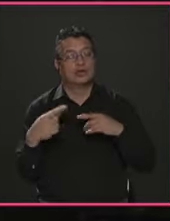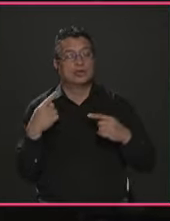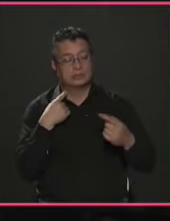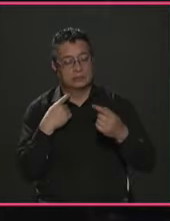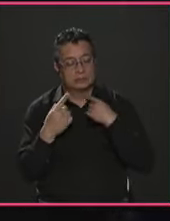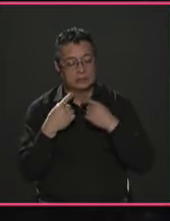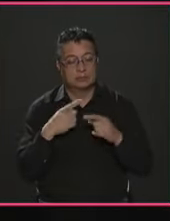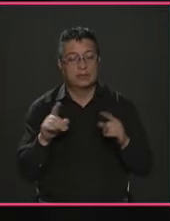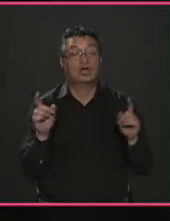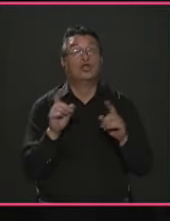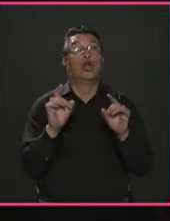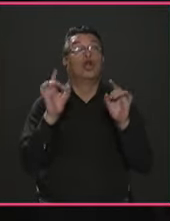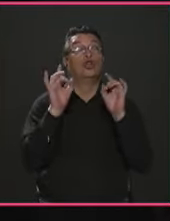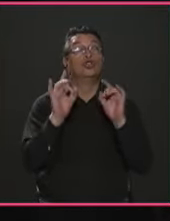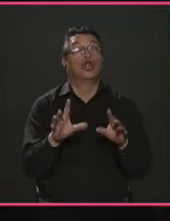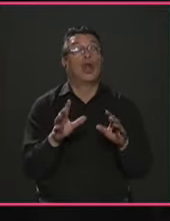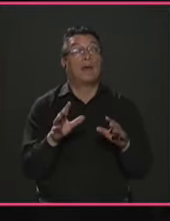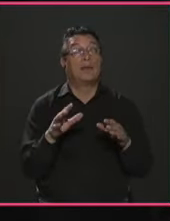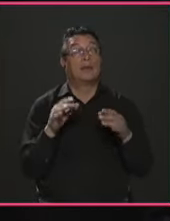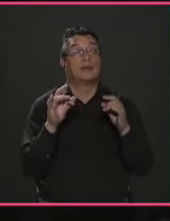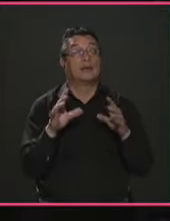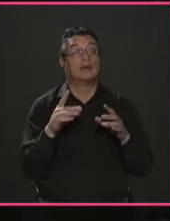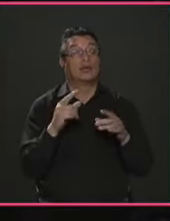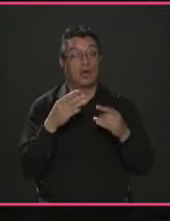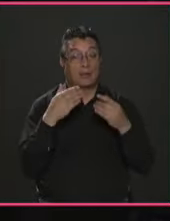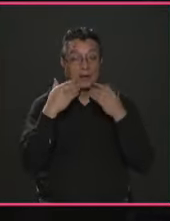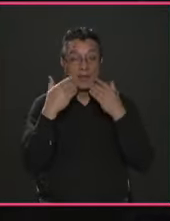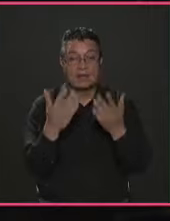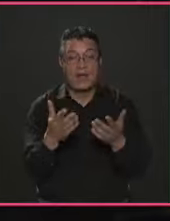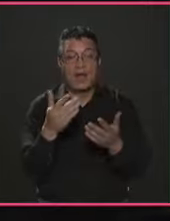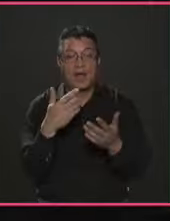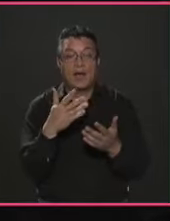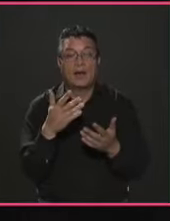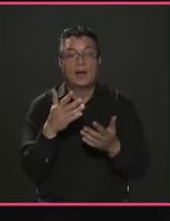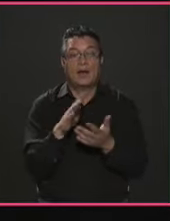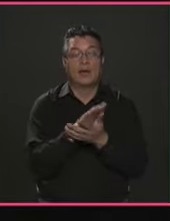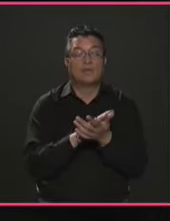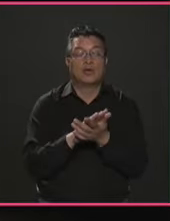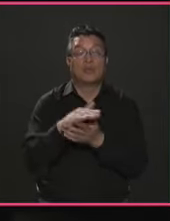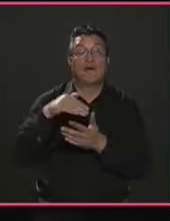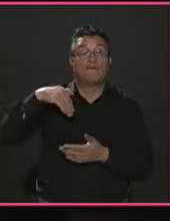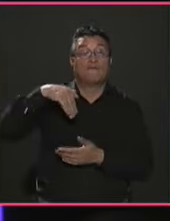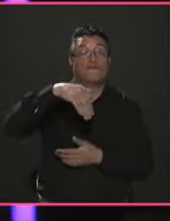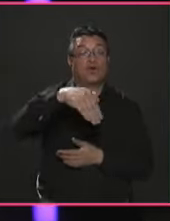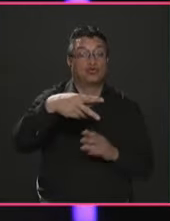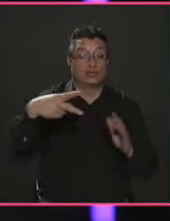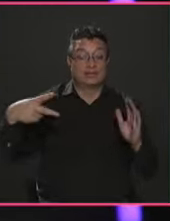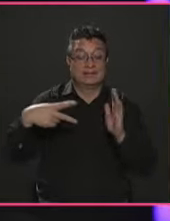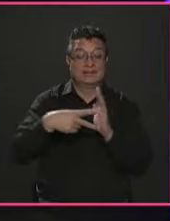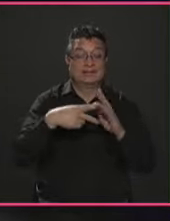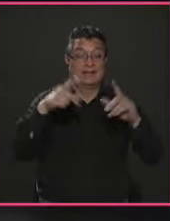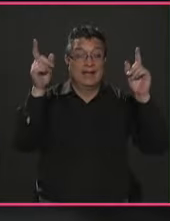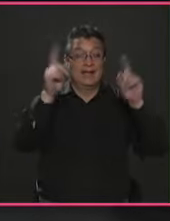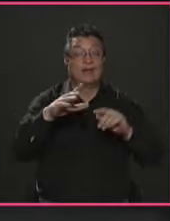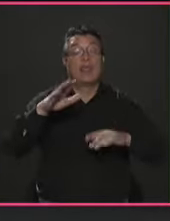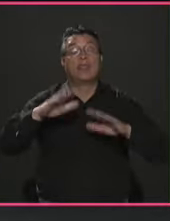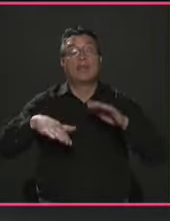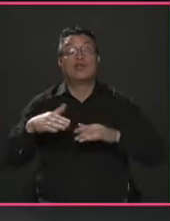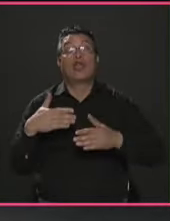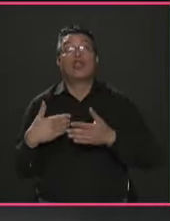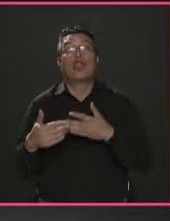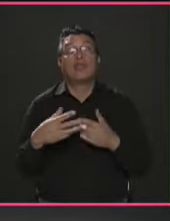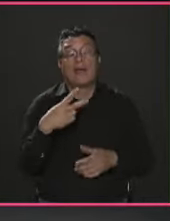no solamente se puede brindar con los buses eléctrico sino que depende de donde